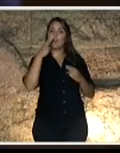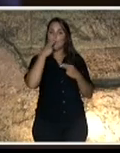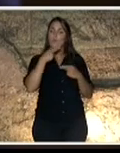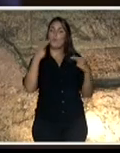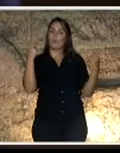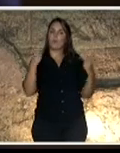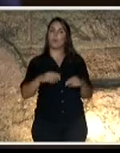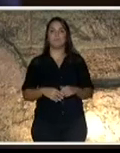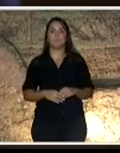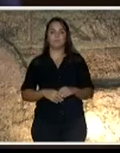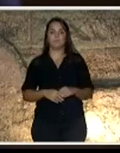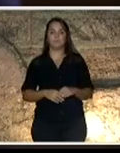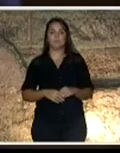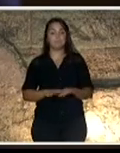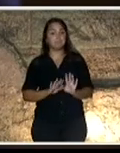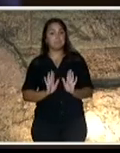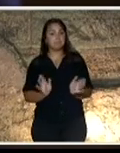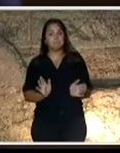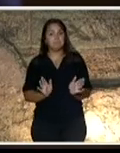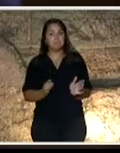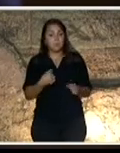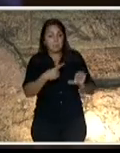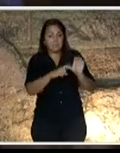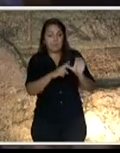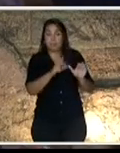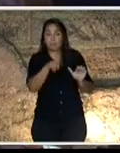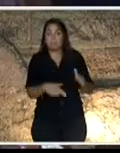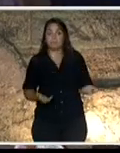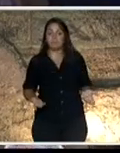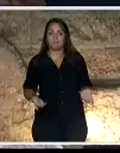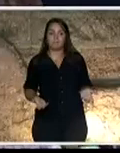pública. Nada, un extremeño.